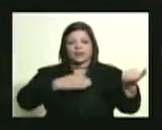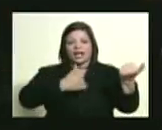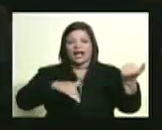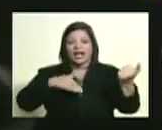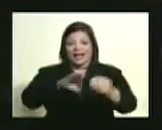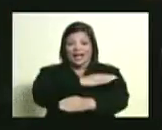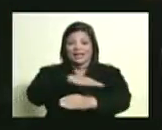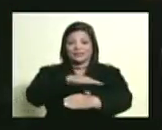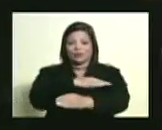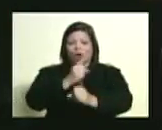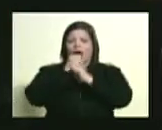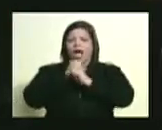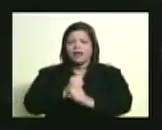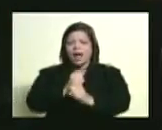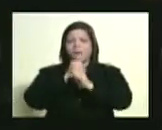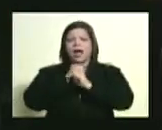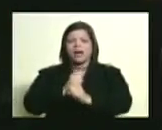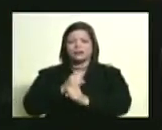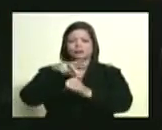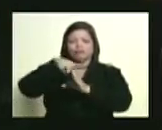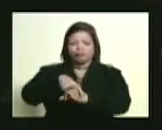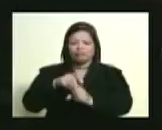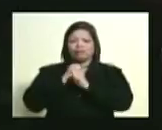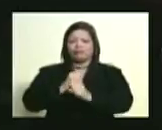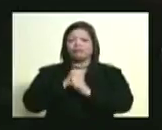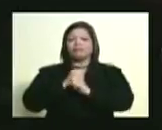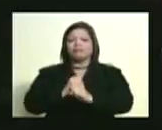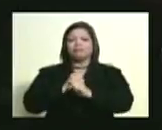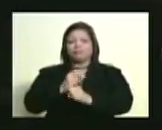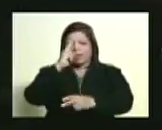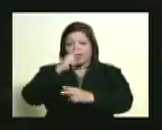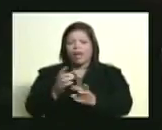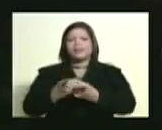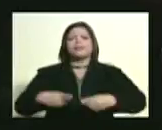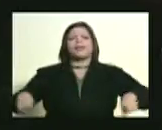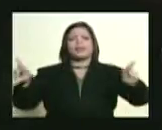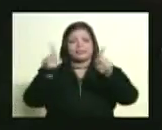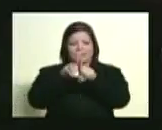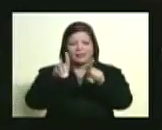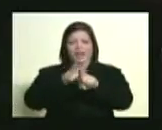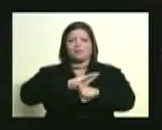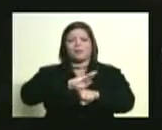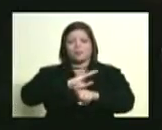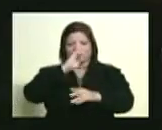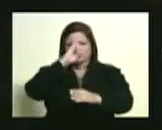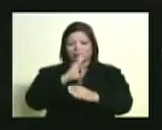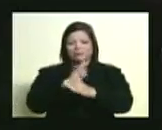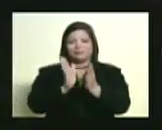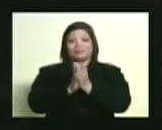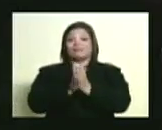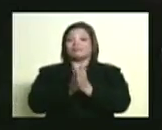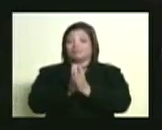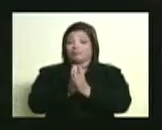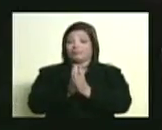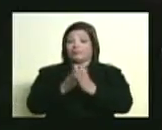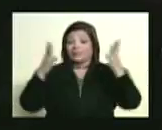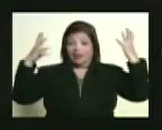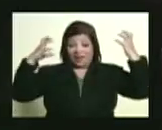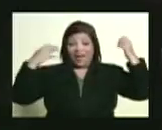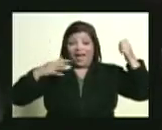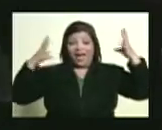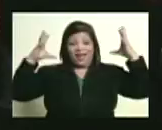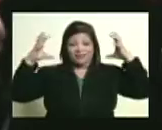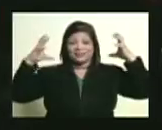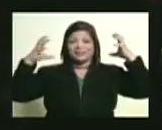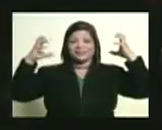Bolívar a caballo, un Bolívar a recuperar la dignidad de este pueblo, ¿no? Por eso Ali lo dibujaba muy bien, y no solamente Ali, porque